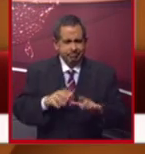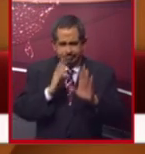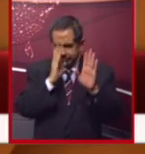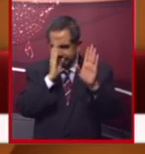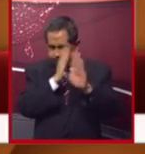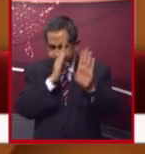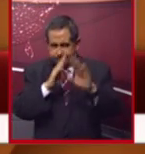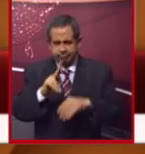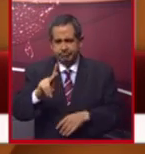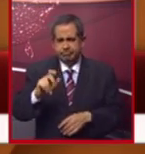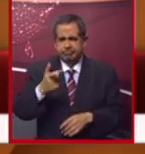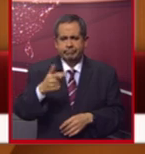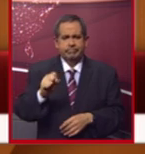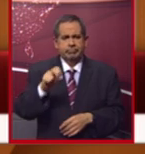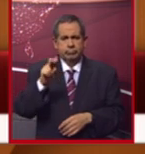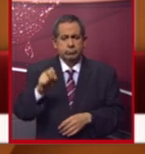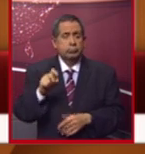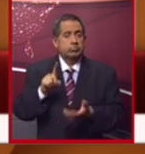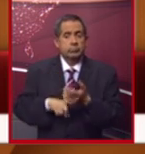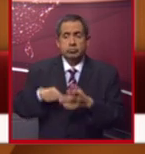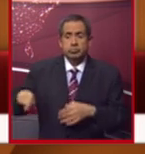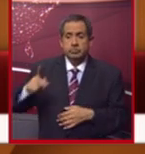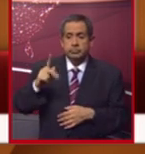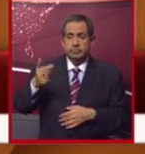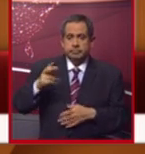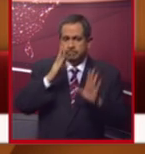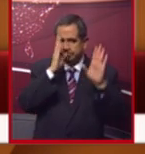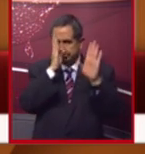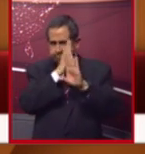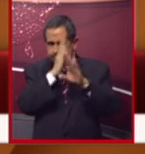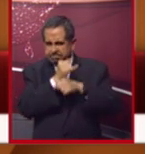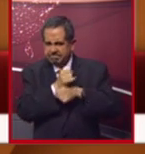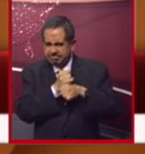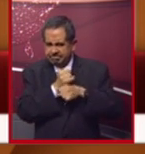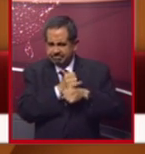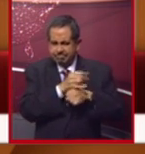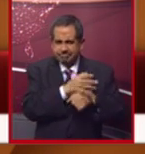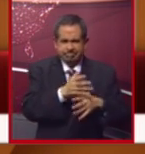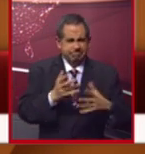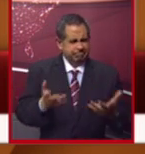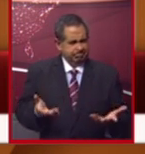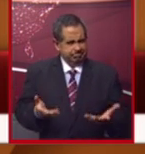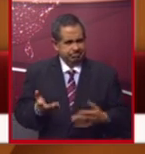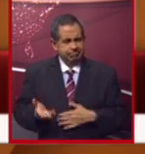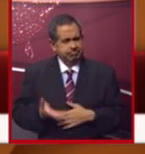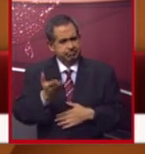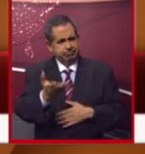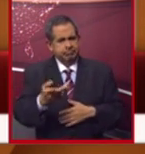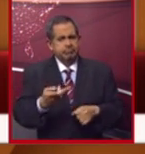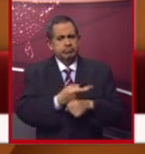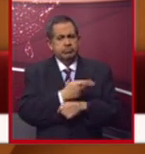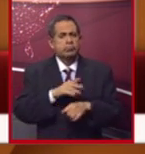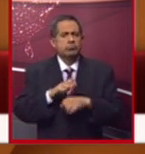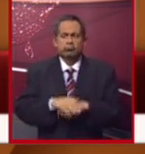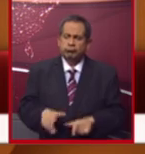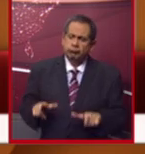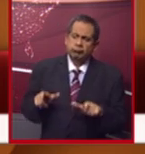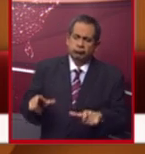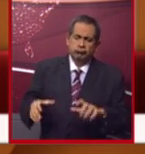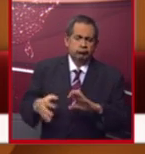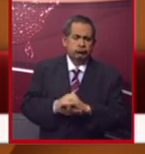espía Pegasus por parte de funcionarios de la PGR, me gustaría plantearles lo siguiente: ¿qué candados